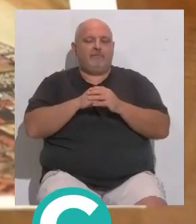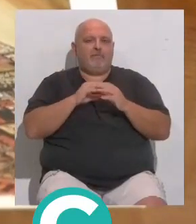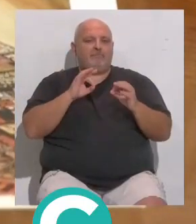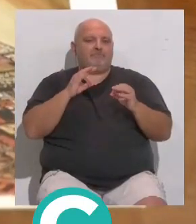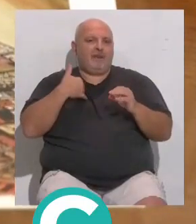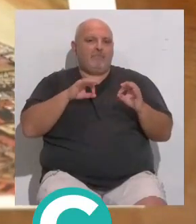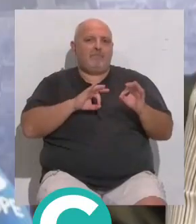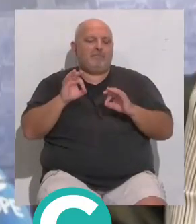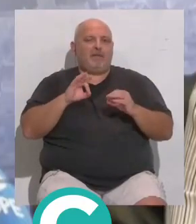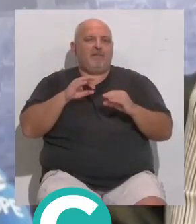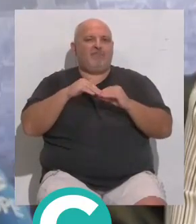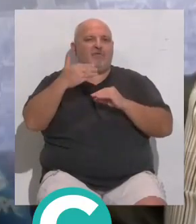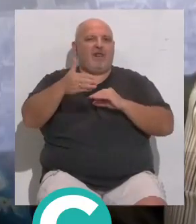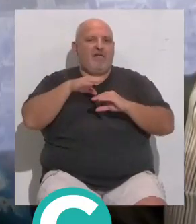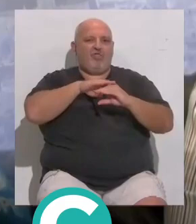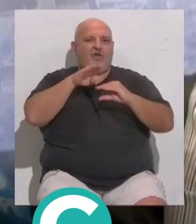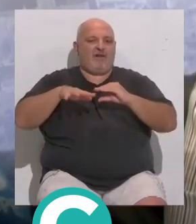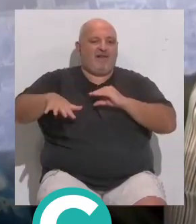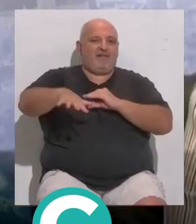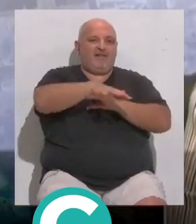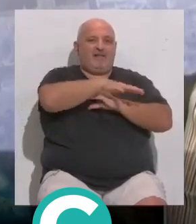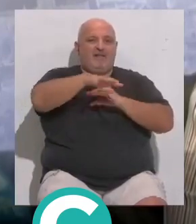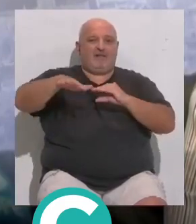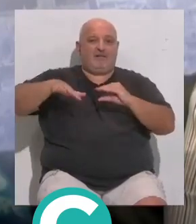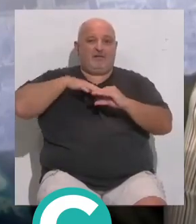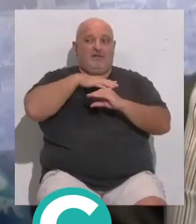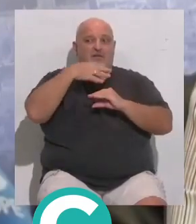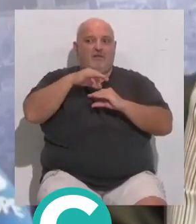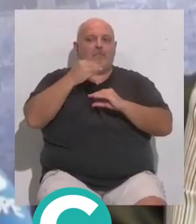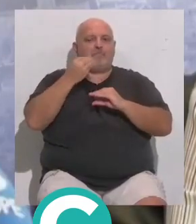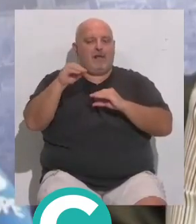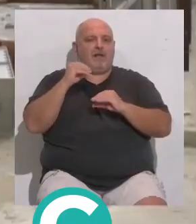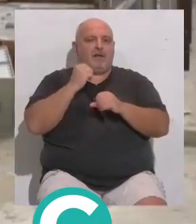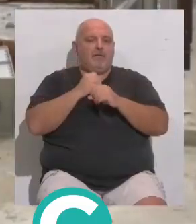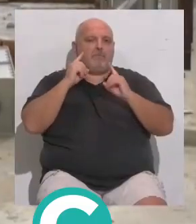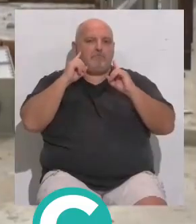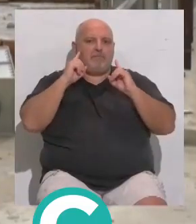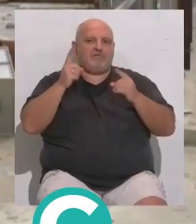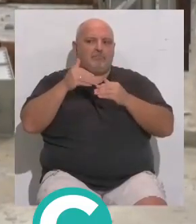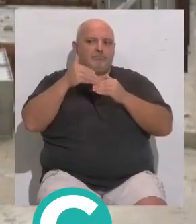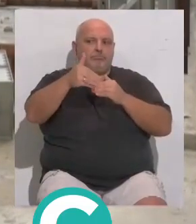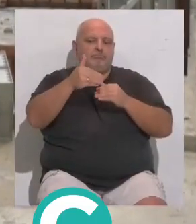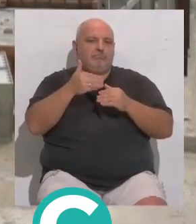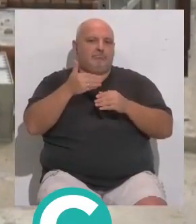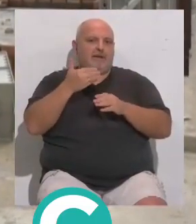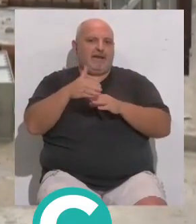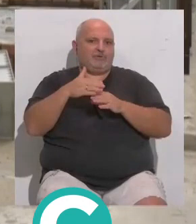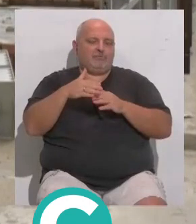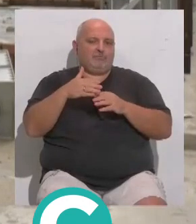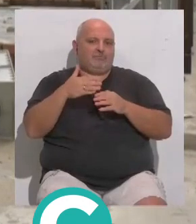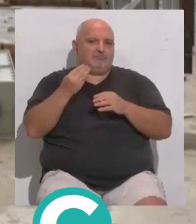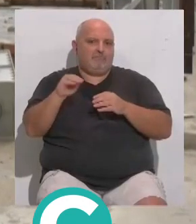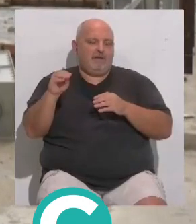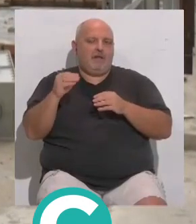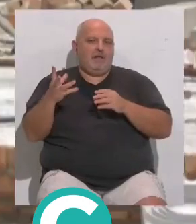teniendo en cuenta también el polígono exterior, y aunque estemos desarrollando una unidad en concreto, ya lo estamos haciendo con previsión al desarrollo urbanístico del resto. Por lo tanto,